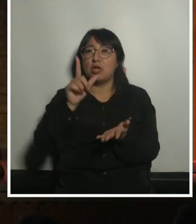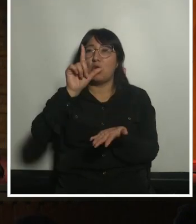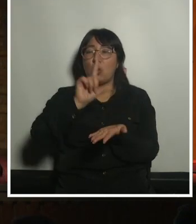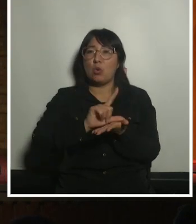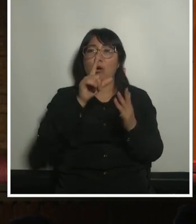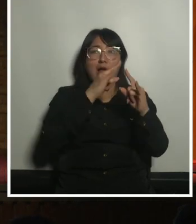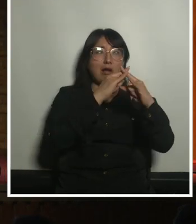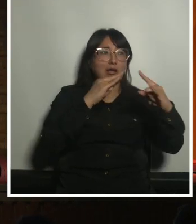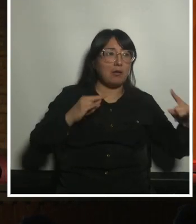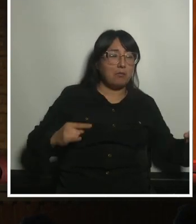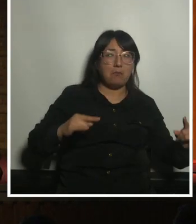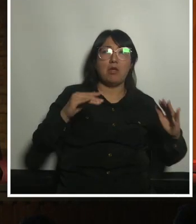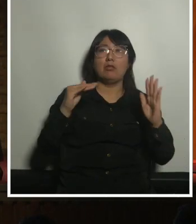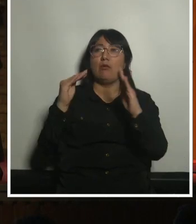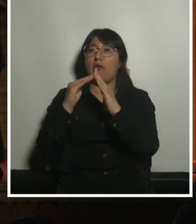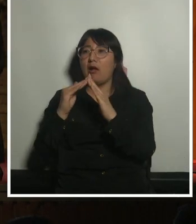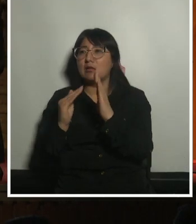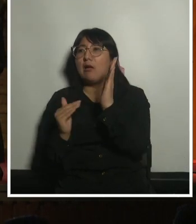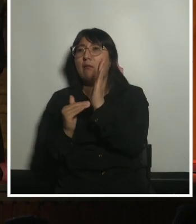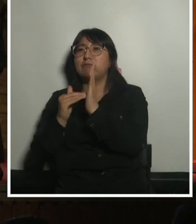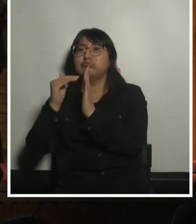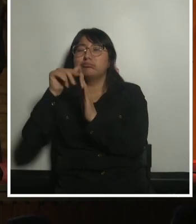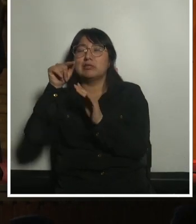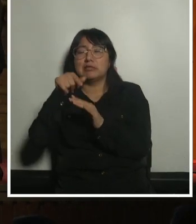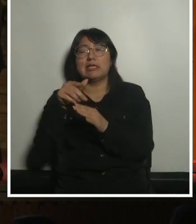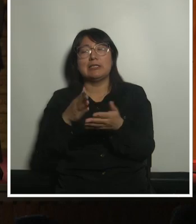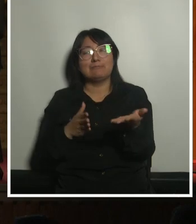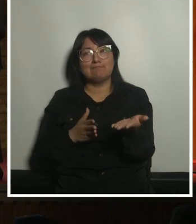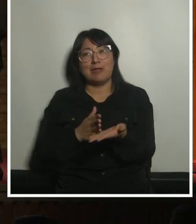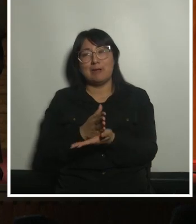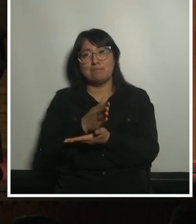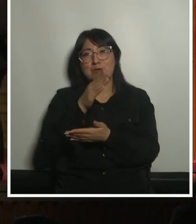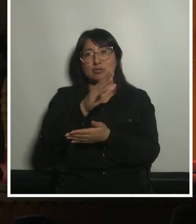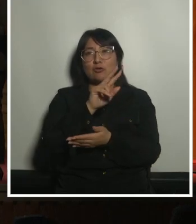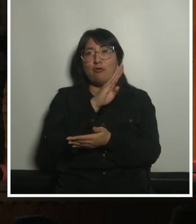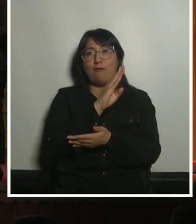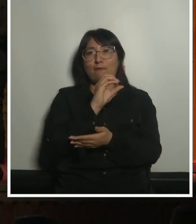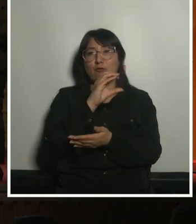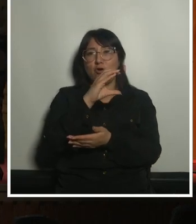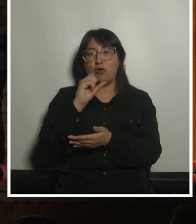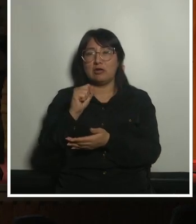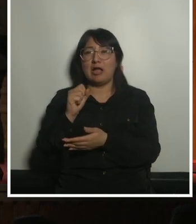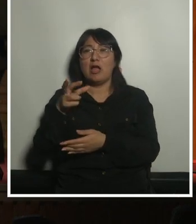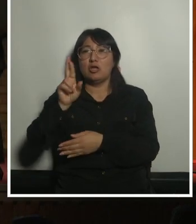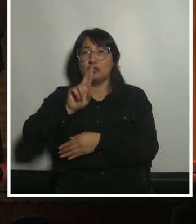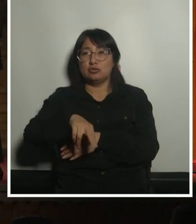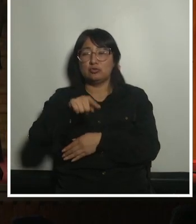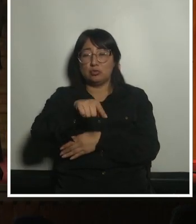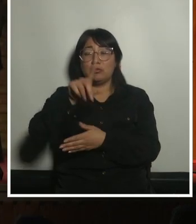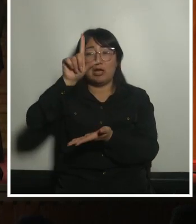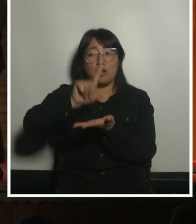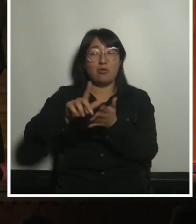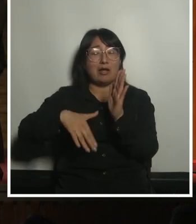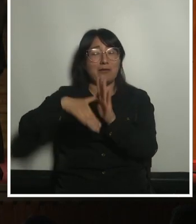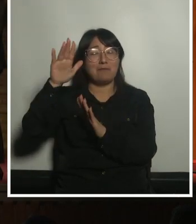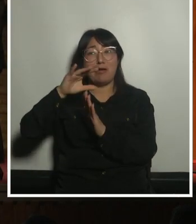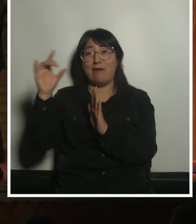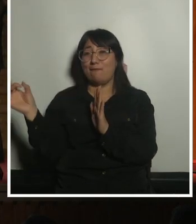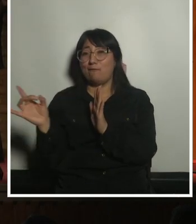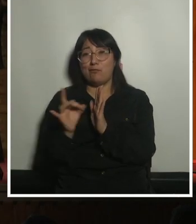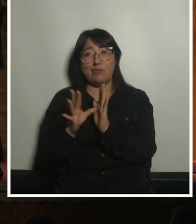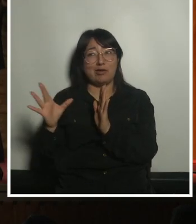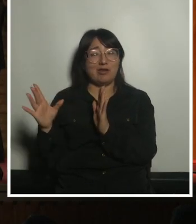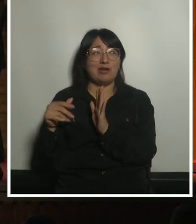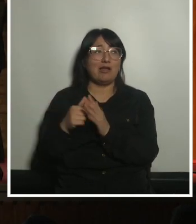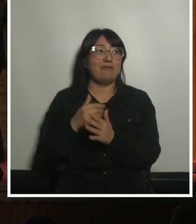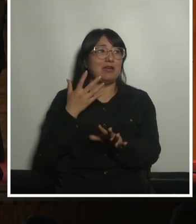de campamentos de la zona de Concepción, y nació así entonces Bocasur, que es una de las áreas más vulnerables que yo diría, ¿cierto?, tenemos